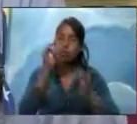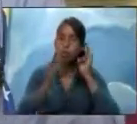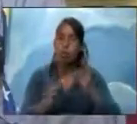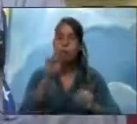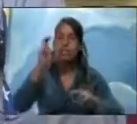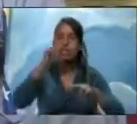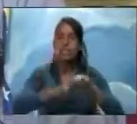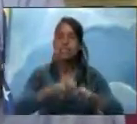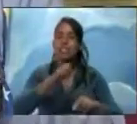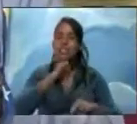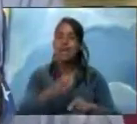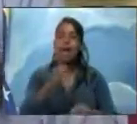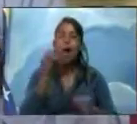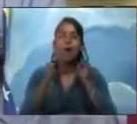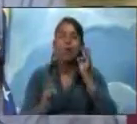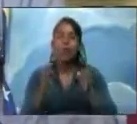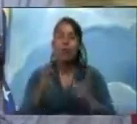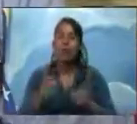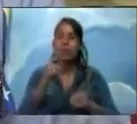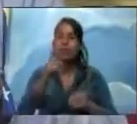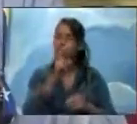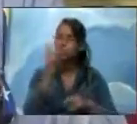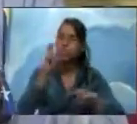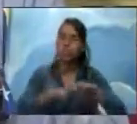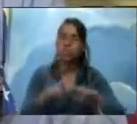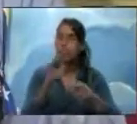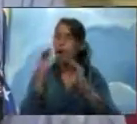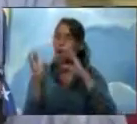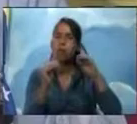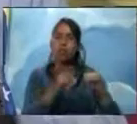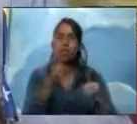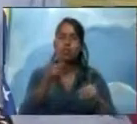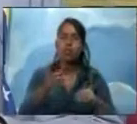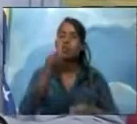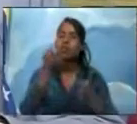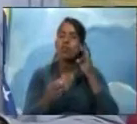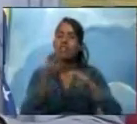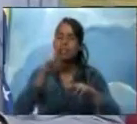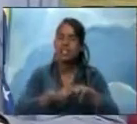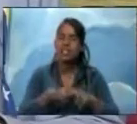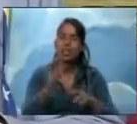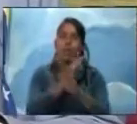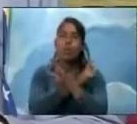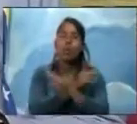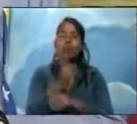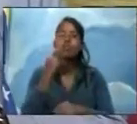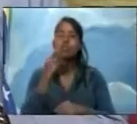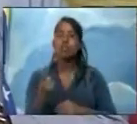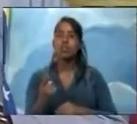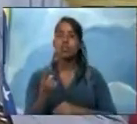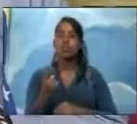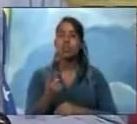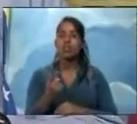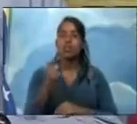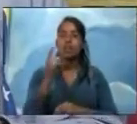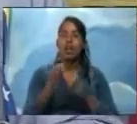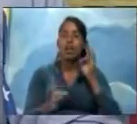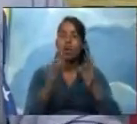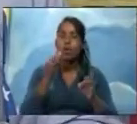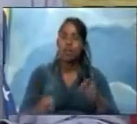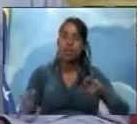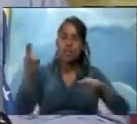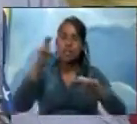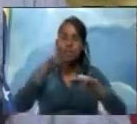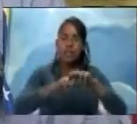sienta es a juzgar. Un juez no se sienta a echar cuenta. Un juez se sienta a juzgar. Y mire cómo dice. Dice, el juez se